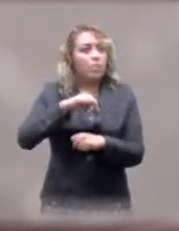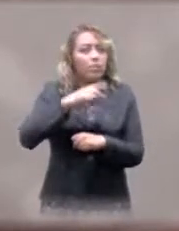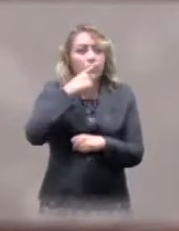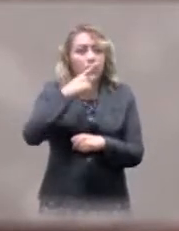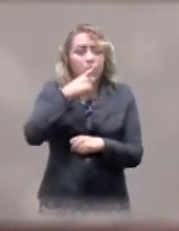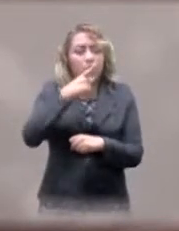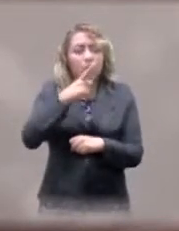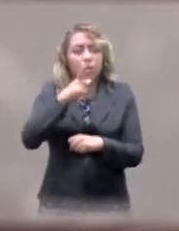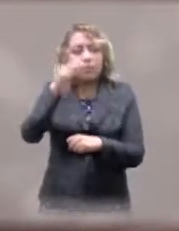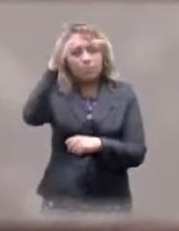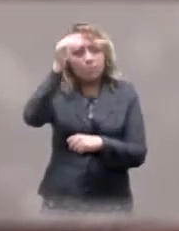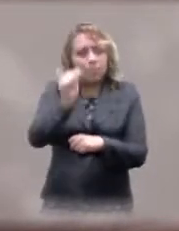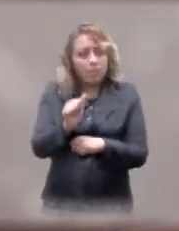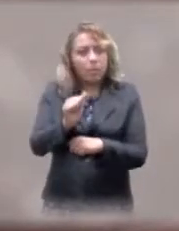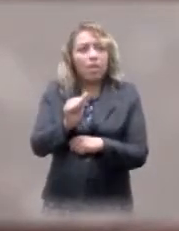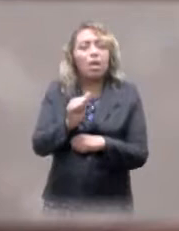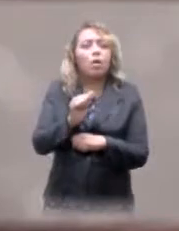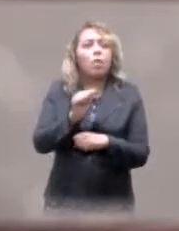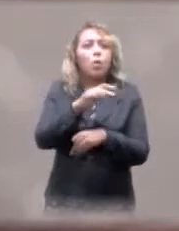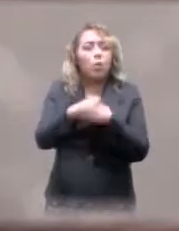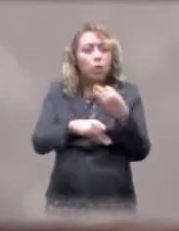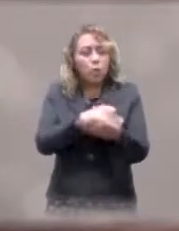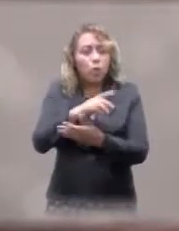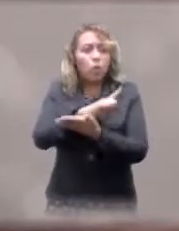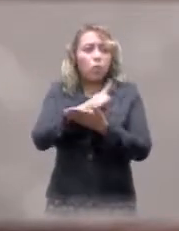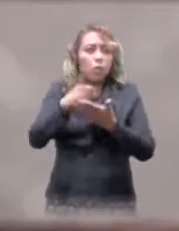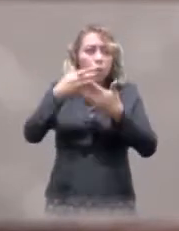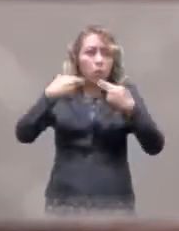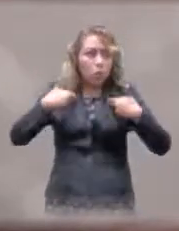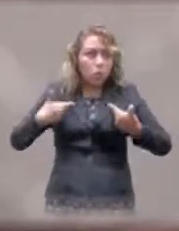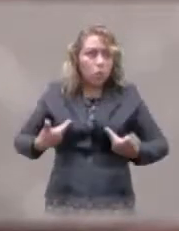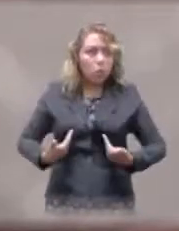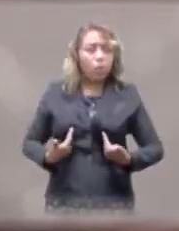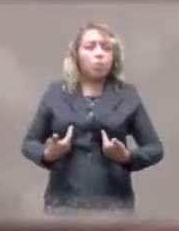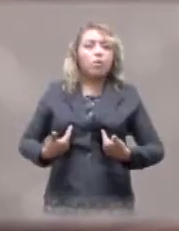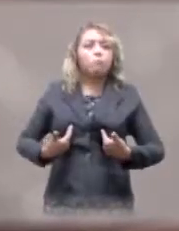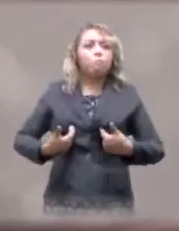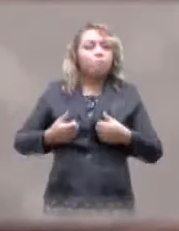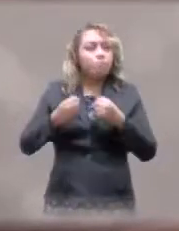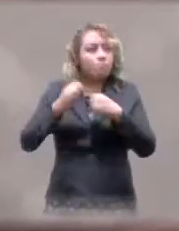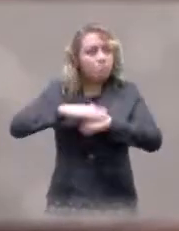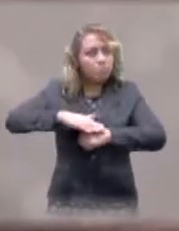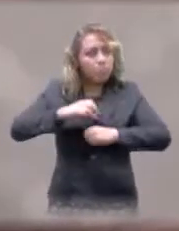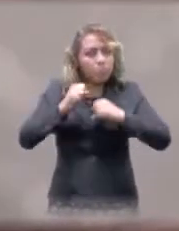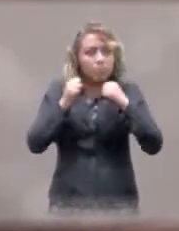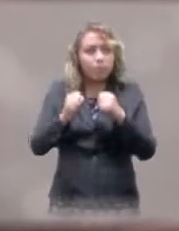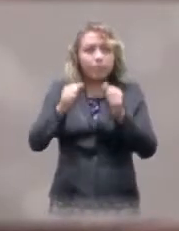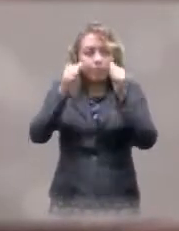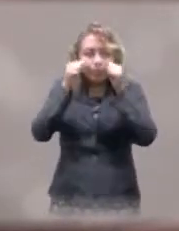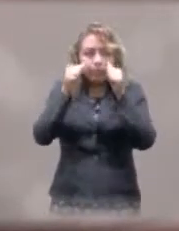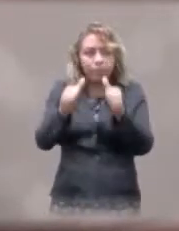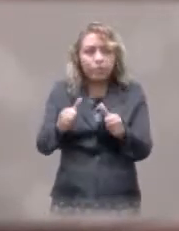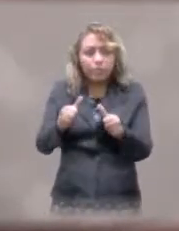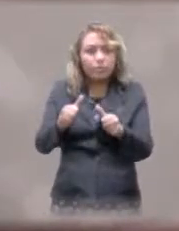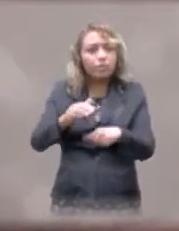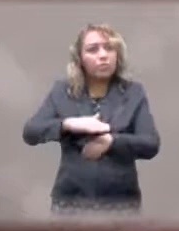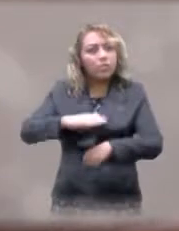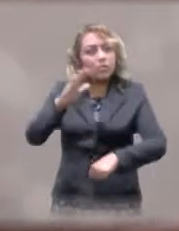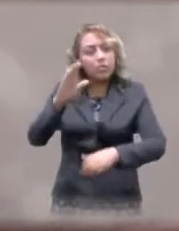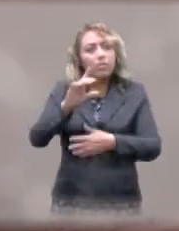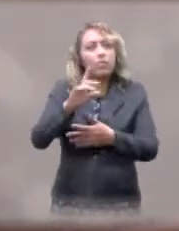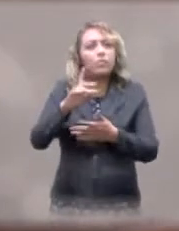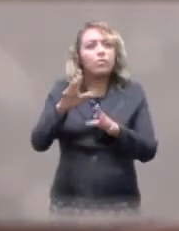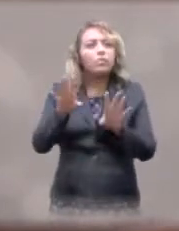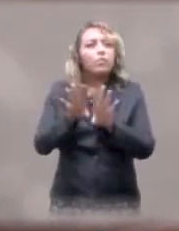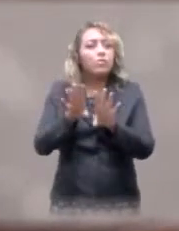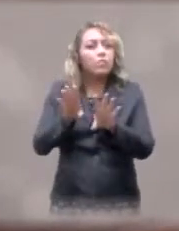de los derechos humanos de todas las personas y exigimos especial atención en el reforzamiento de los mecanismos